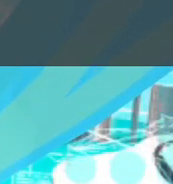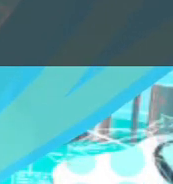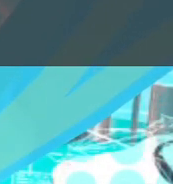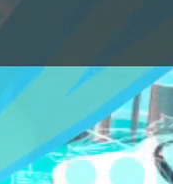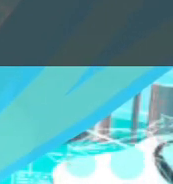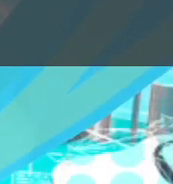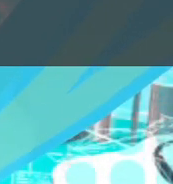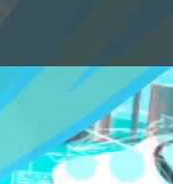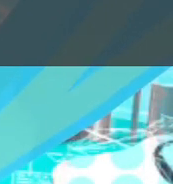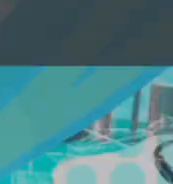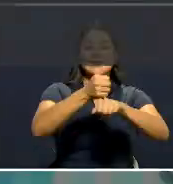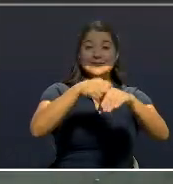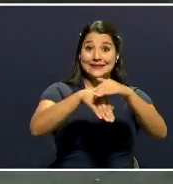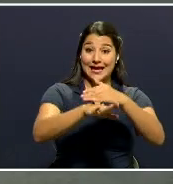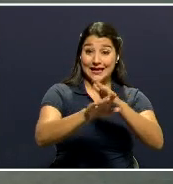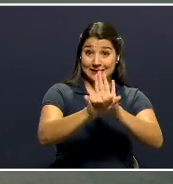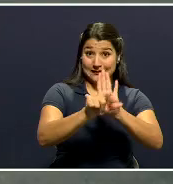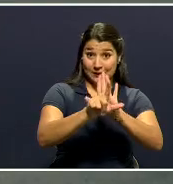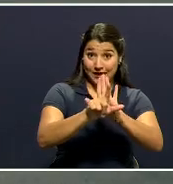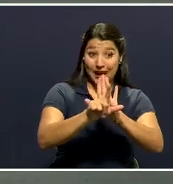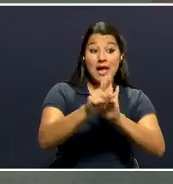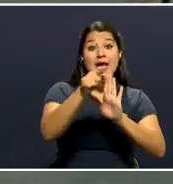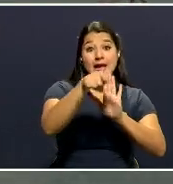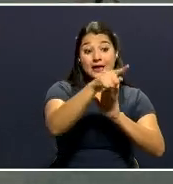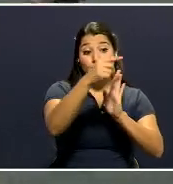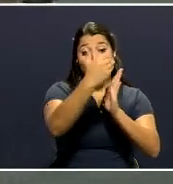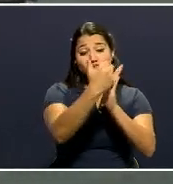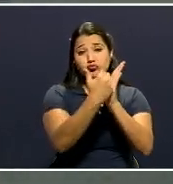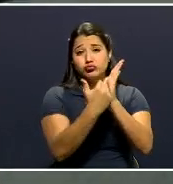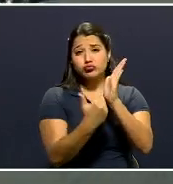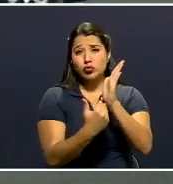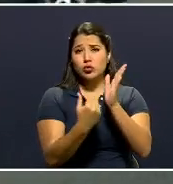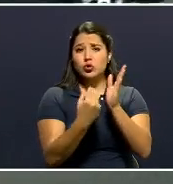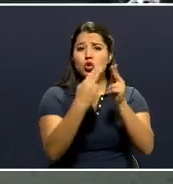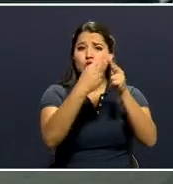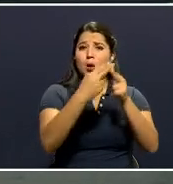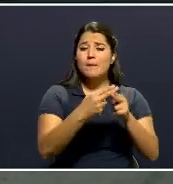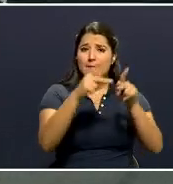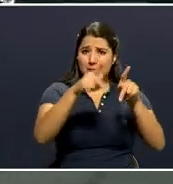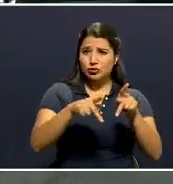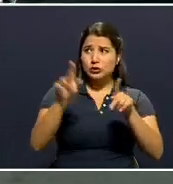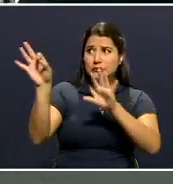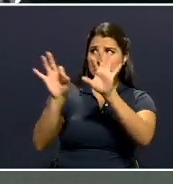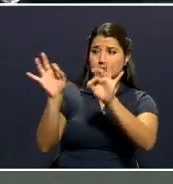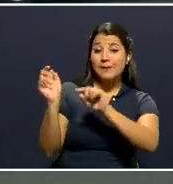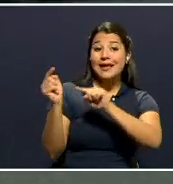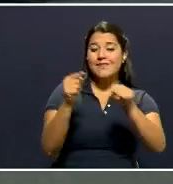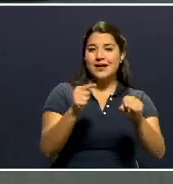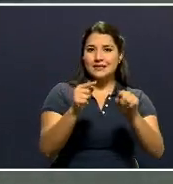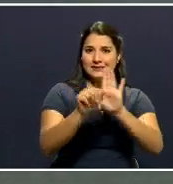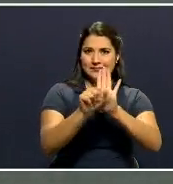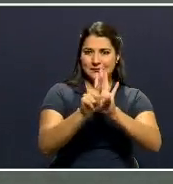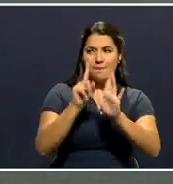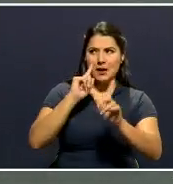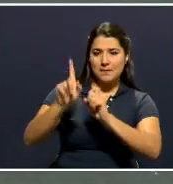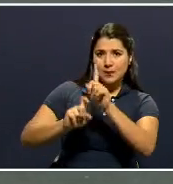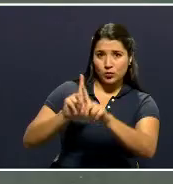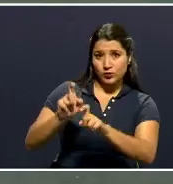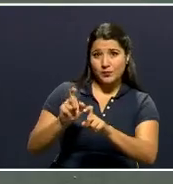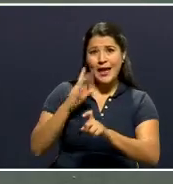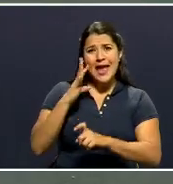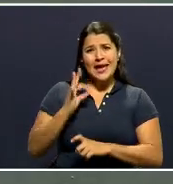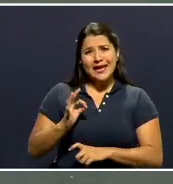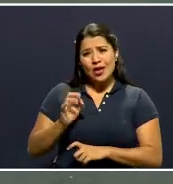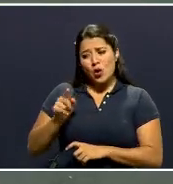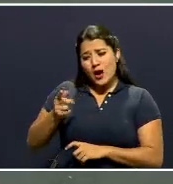Asamblea Legislativa. Yo creo que esto podría ser una señal de respiro para los 2 años que quedan de gobierno